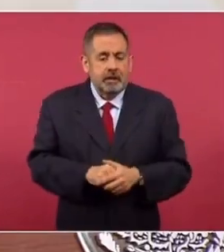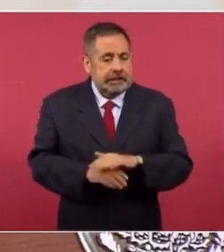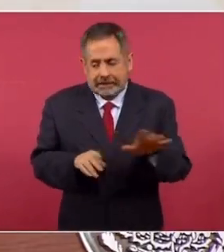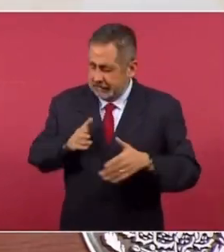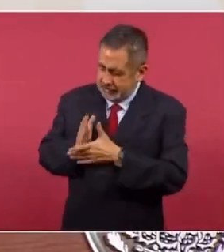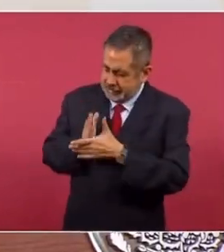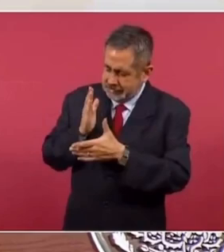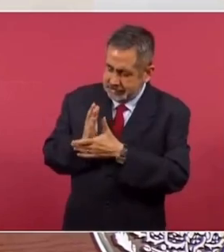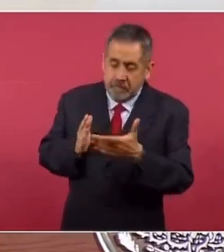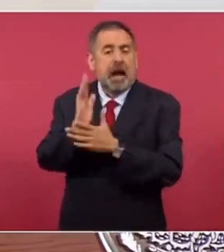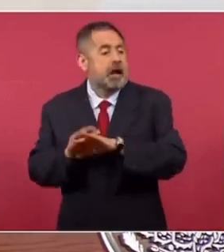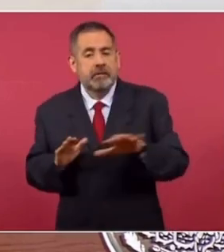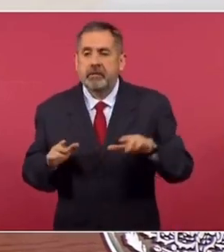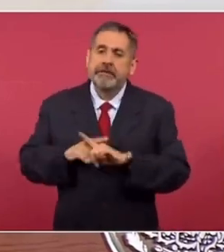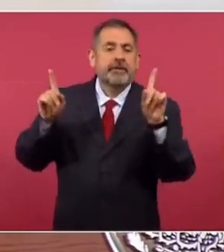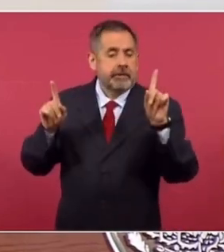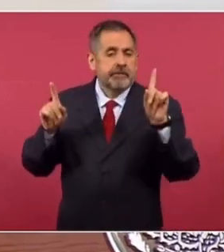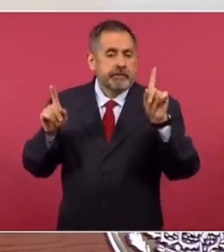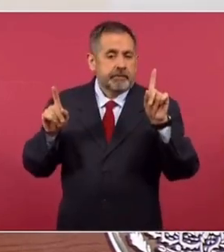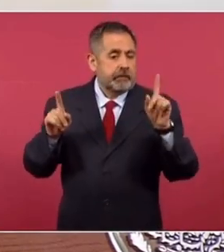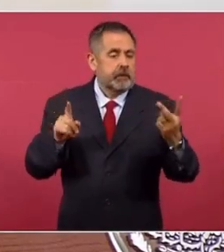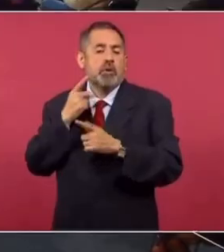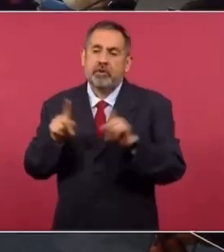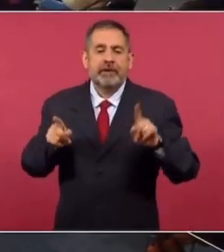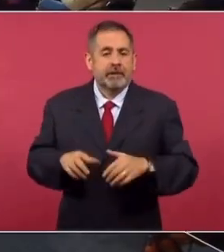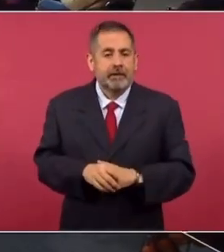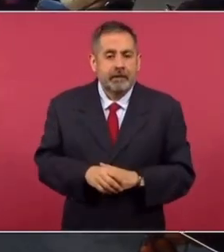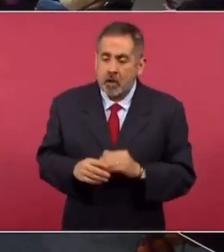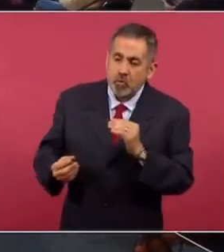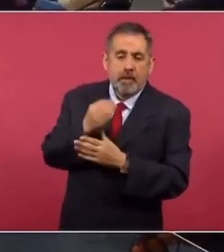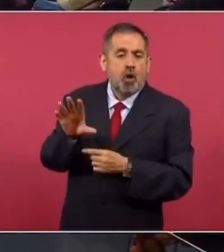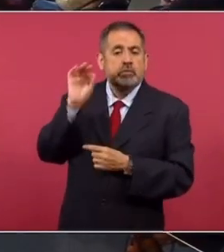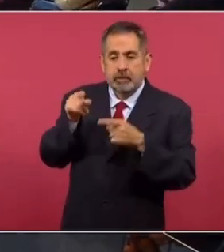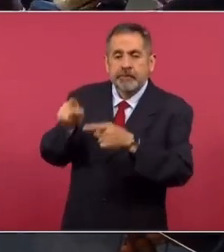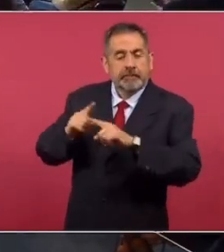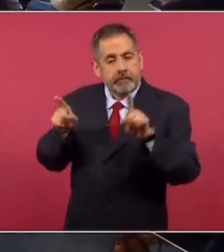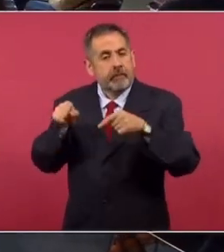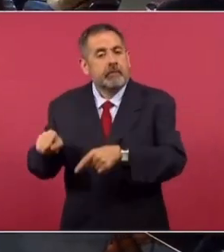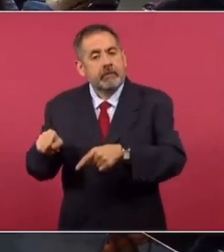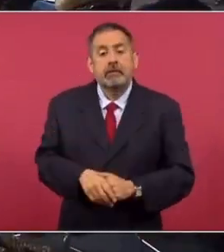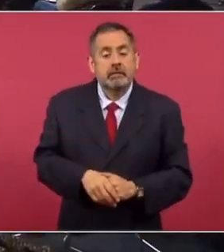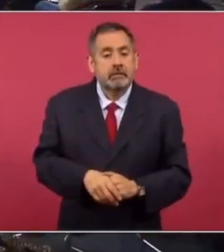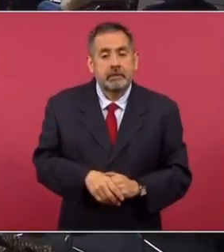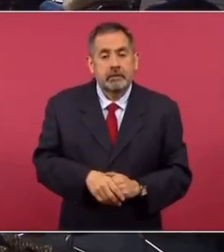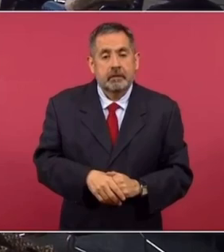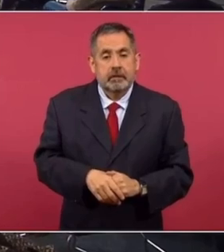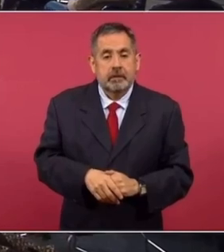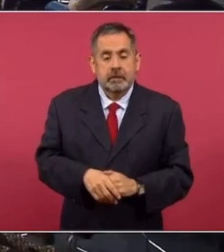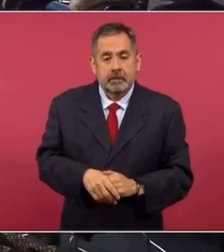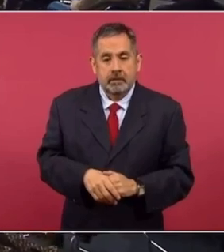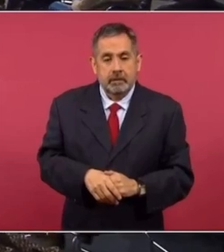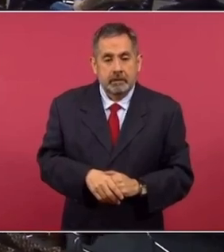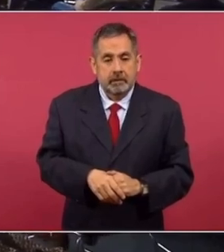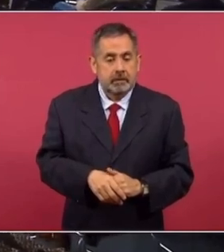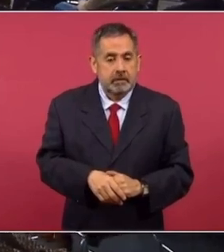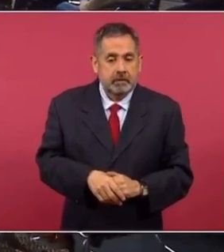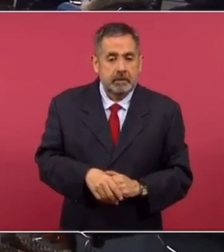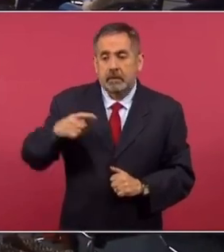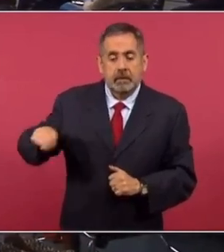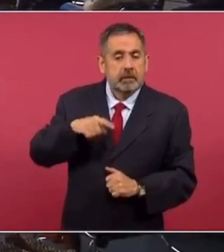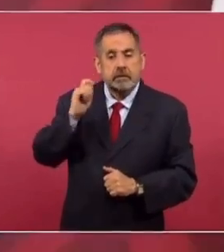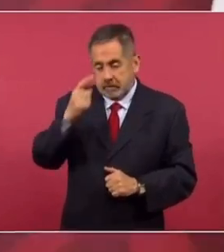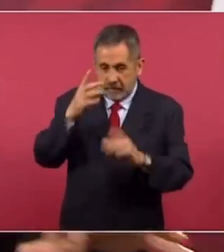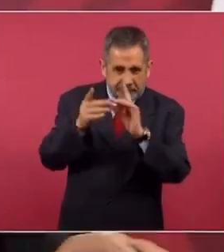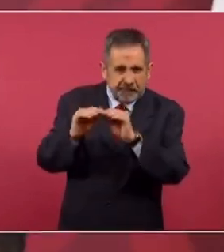logramos romper ese bipartidismo. Y surge una opción nueva, distinta. Y aquí sí ya están